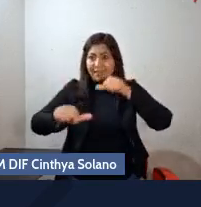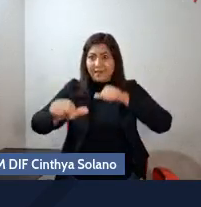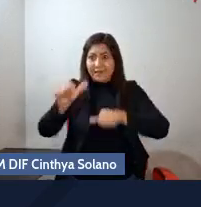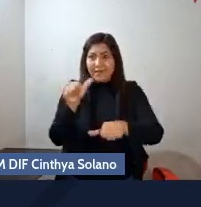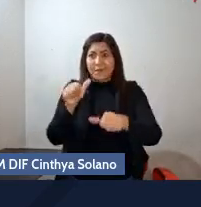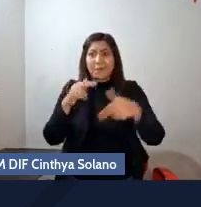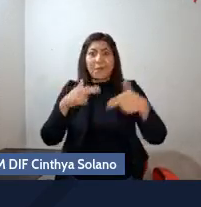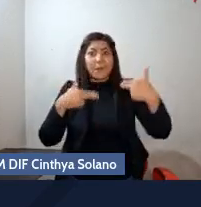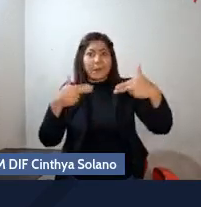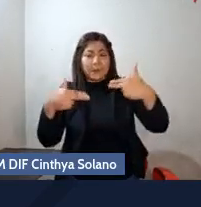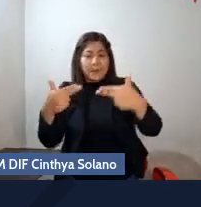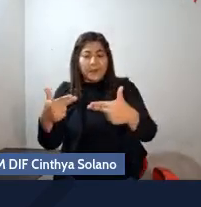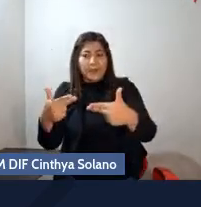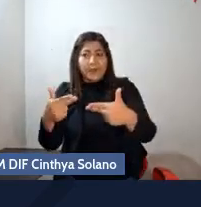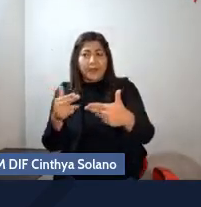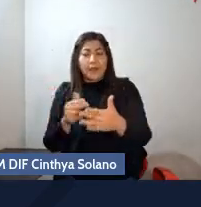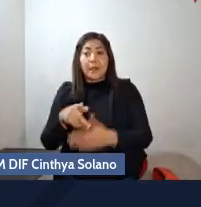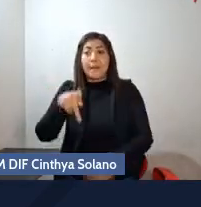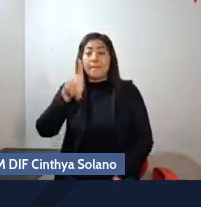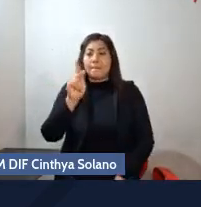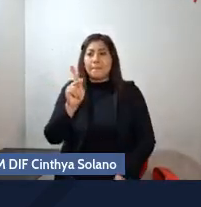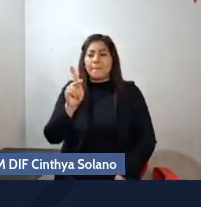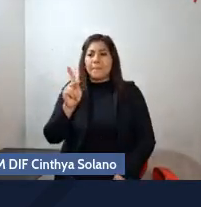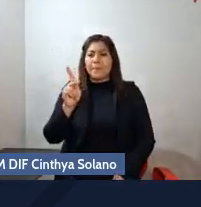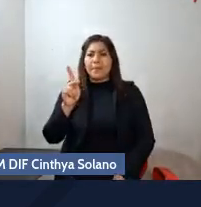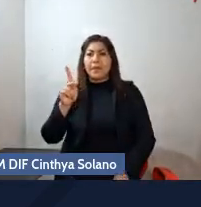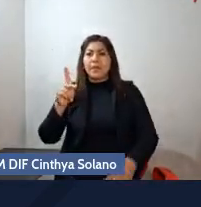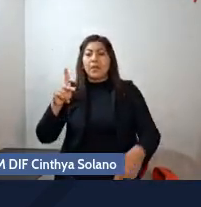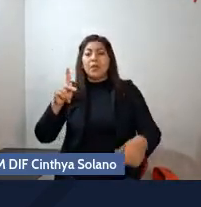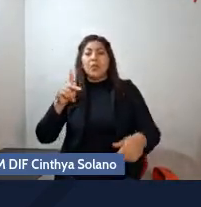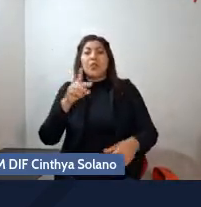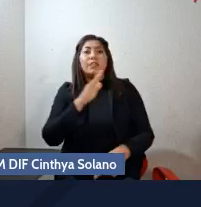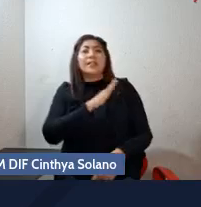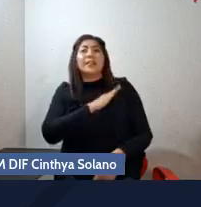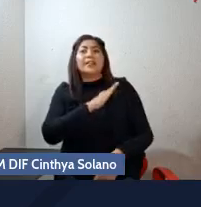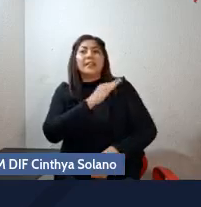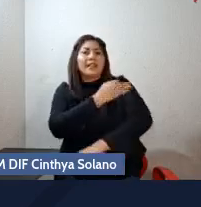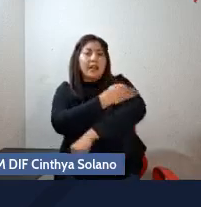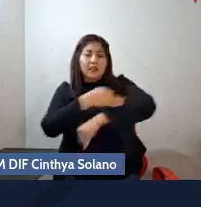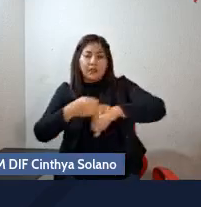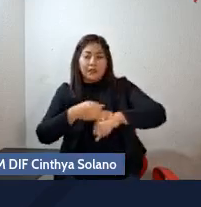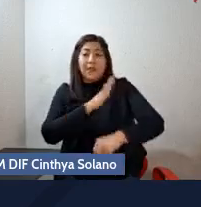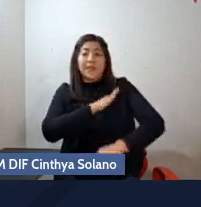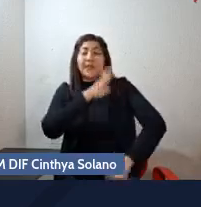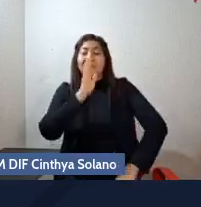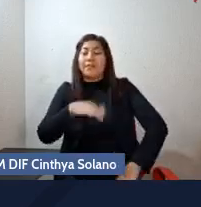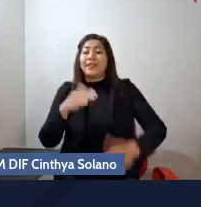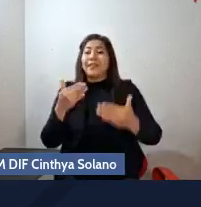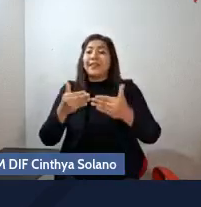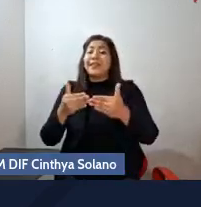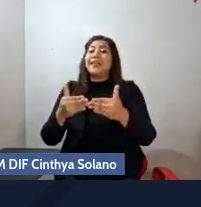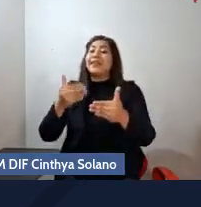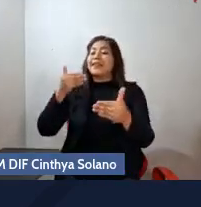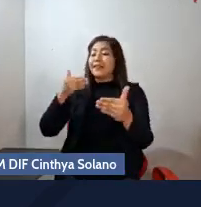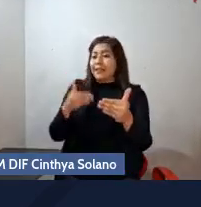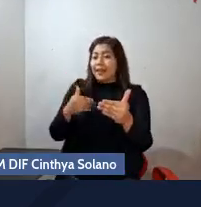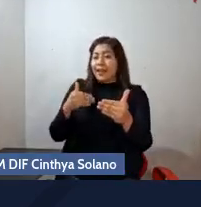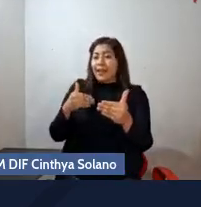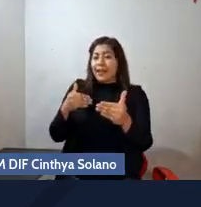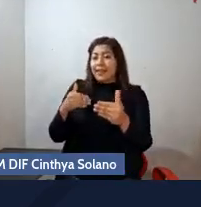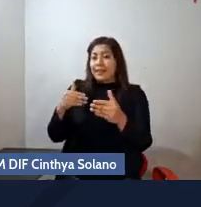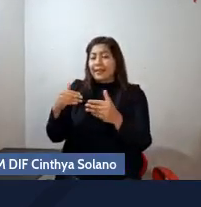alguien fallece antes que el testador y este tiene descendencia, como consecuencia